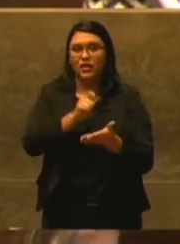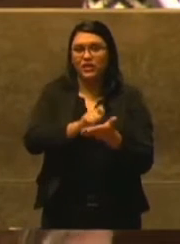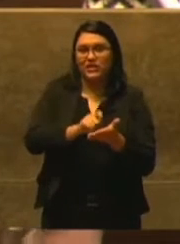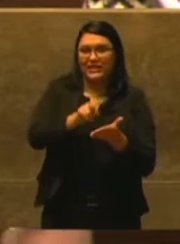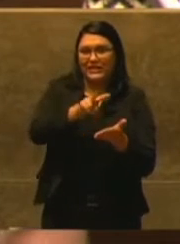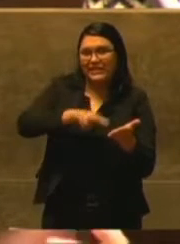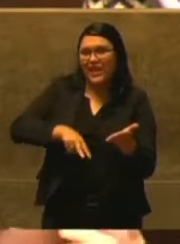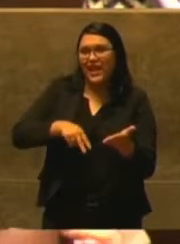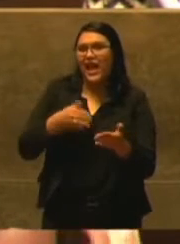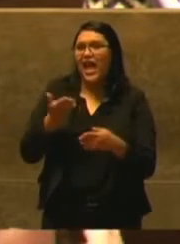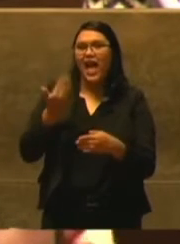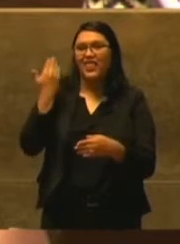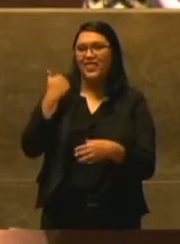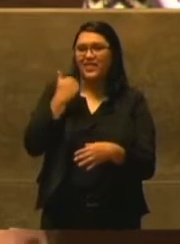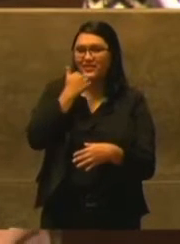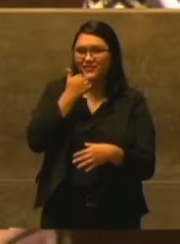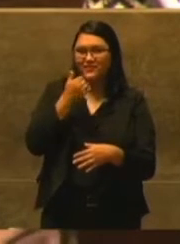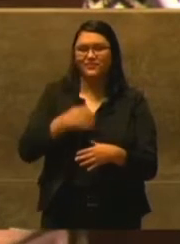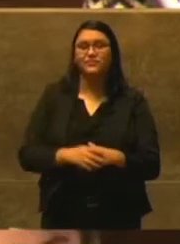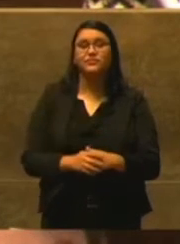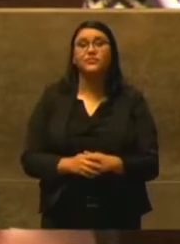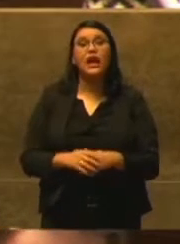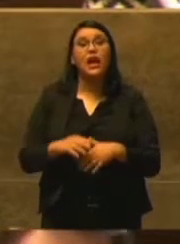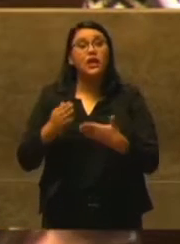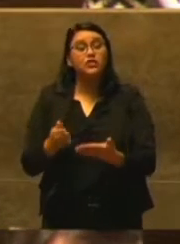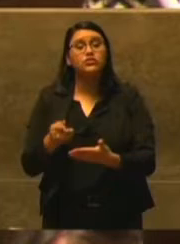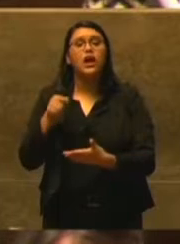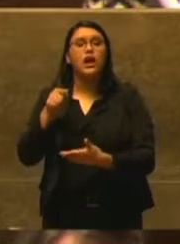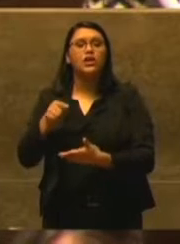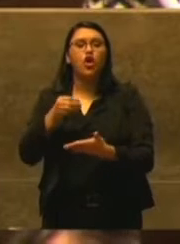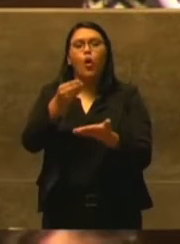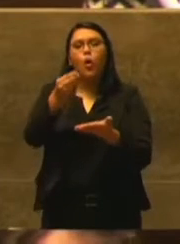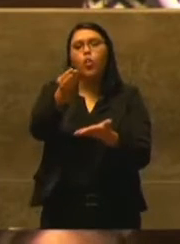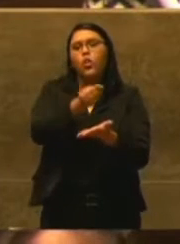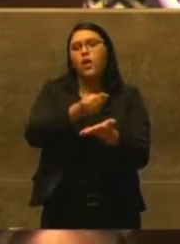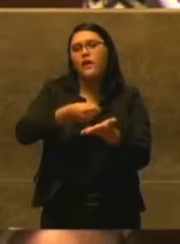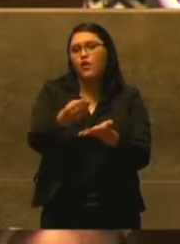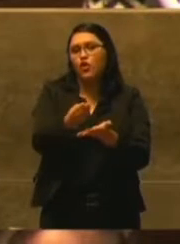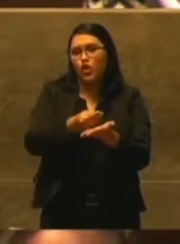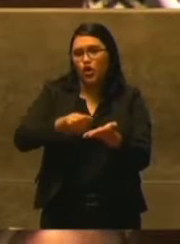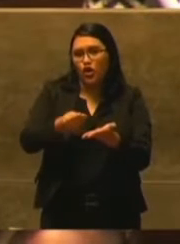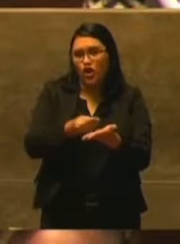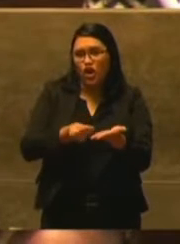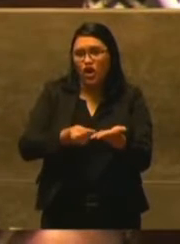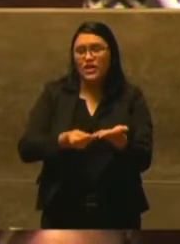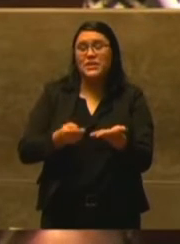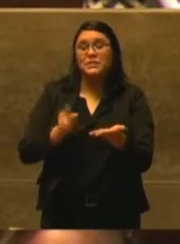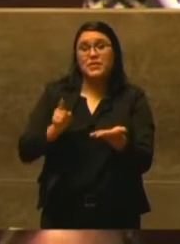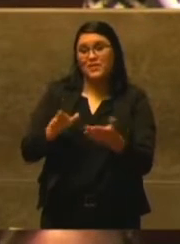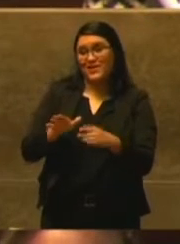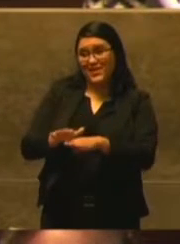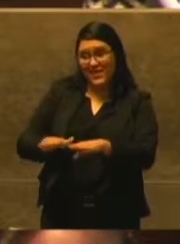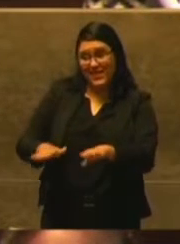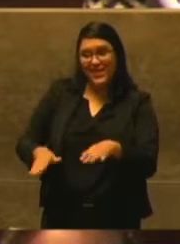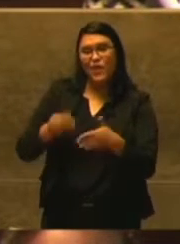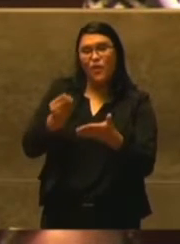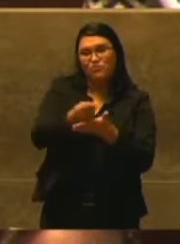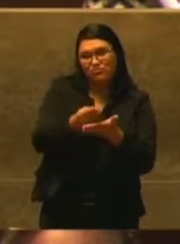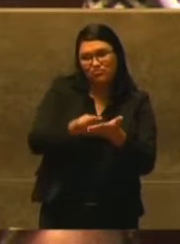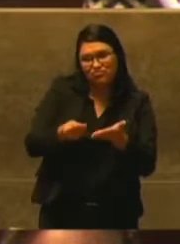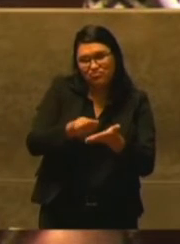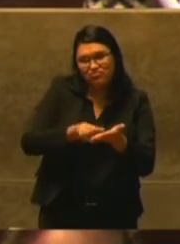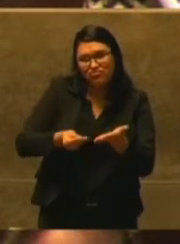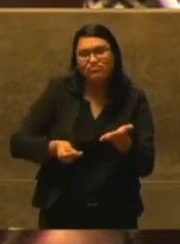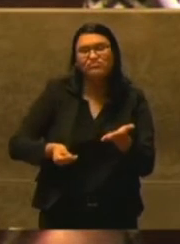yo, ellos lo que hicieron fue hacer sus dibujos, y en estos dibujos que ellos mismos realizaron,